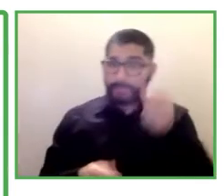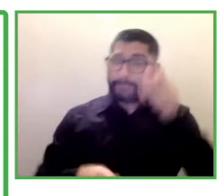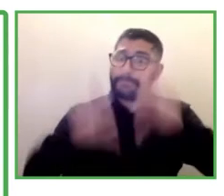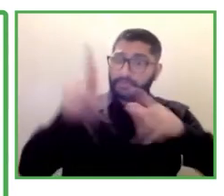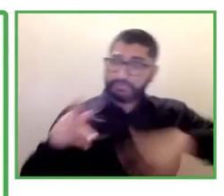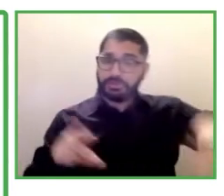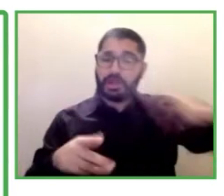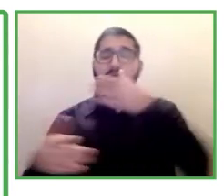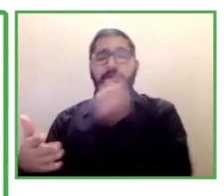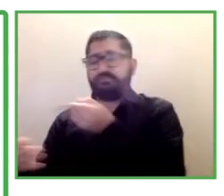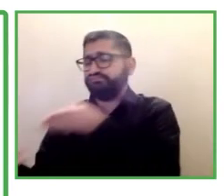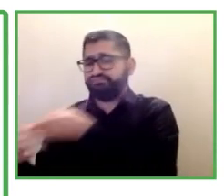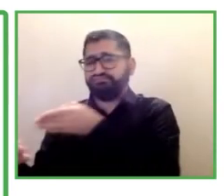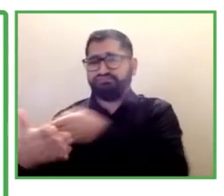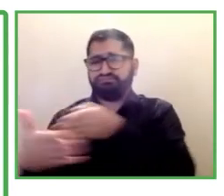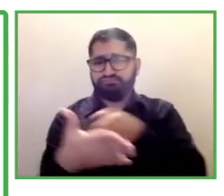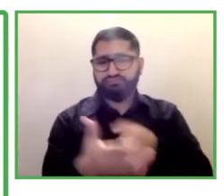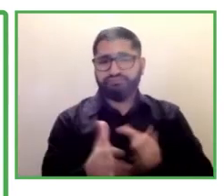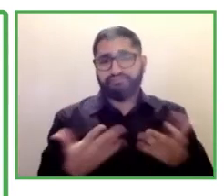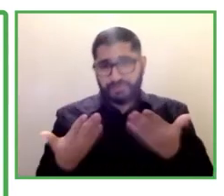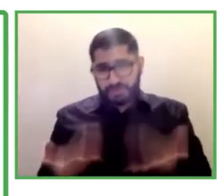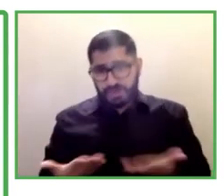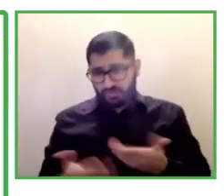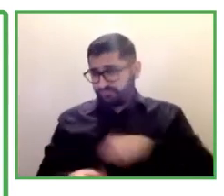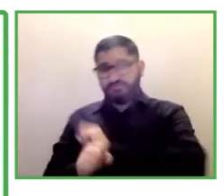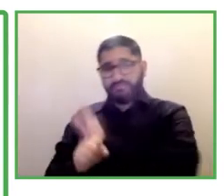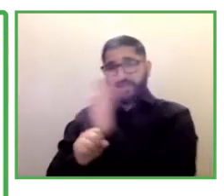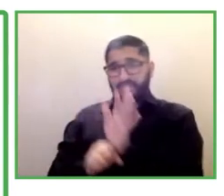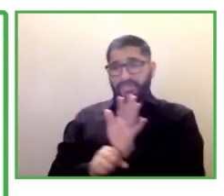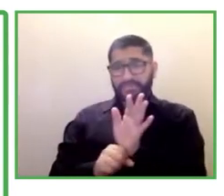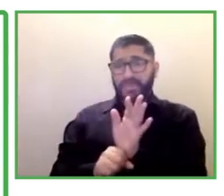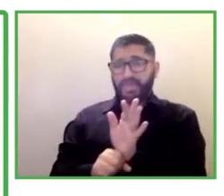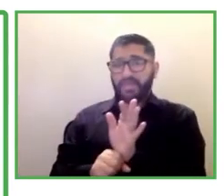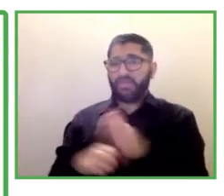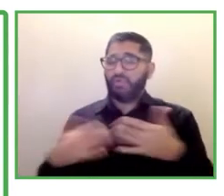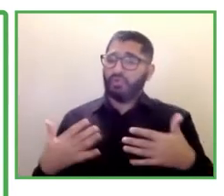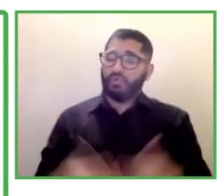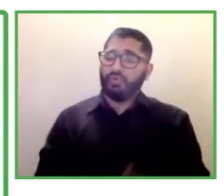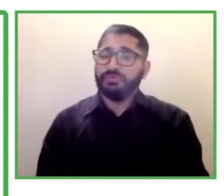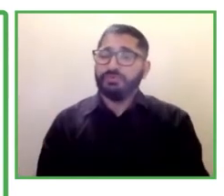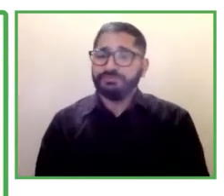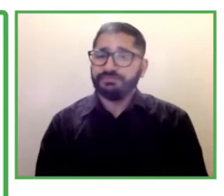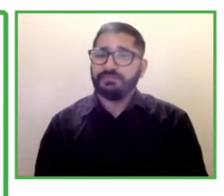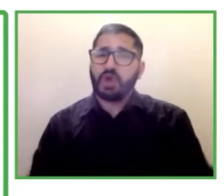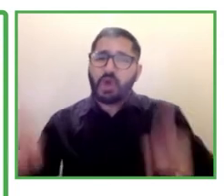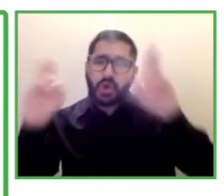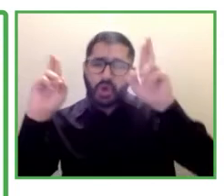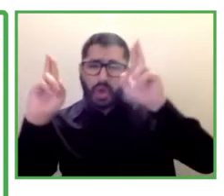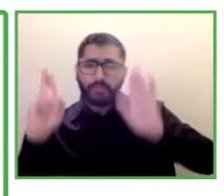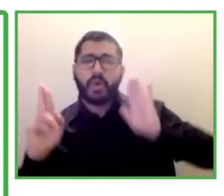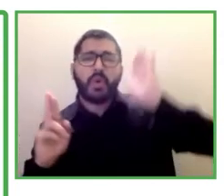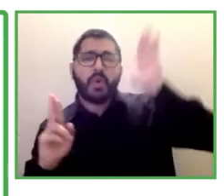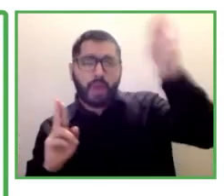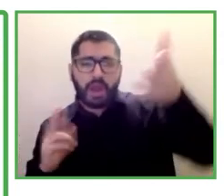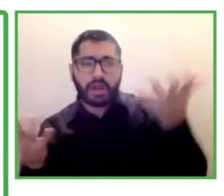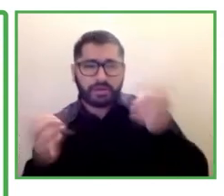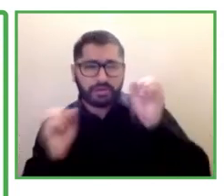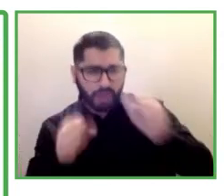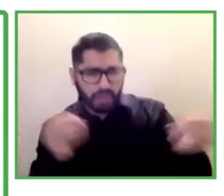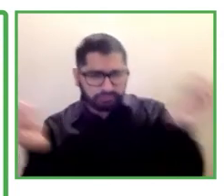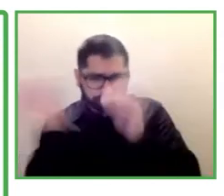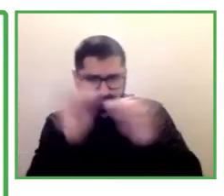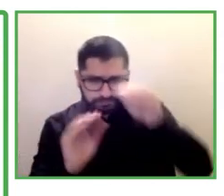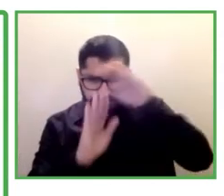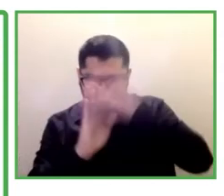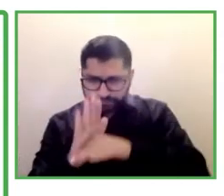de forma híbrida, como dije anteriormente, y vamos a continuar trabajando virtualmente con todos. Ese es nuestro objetivo y esa es nuestra opción